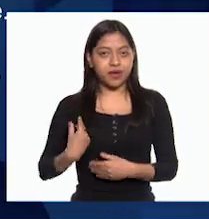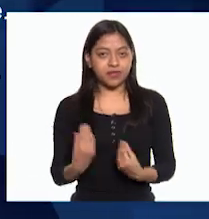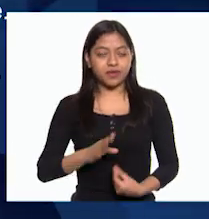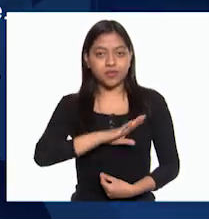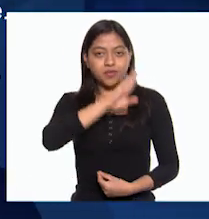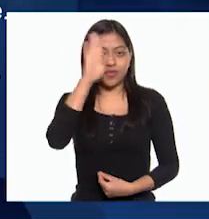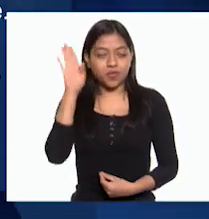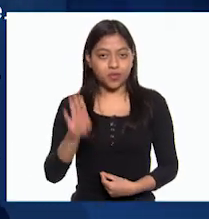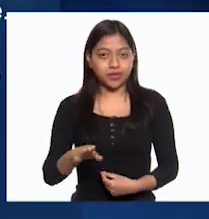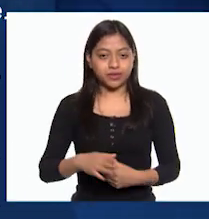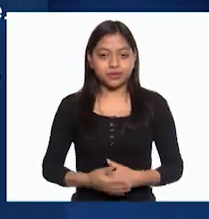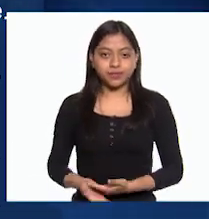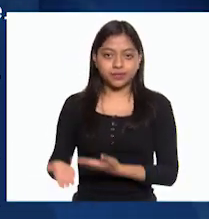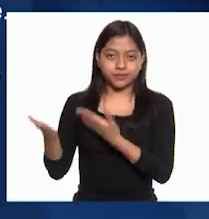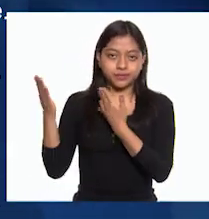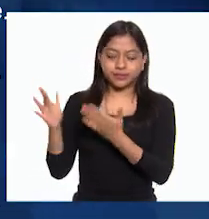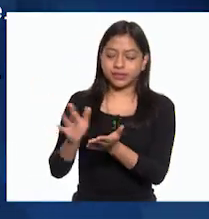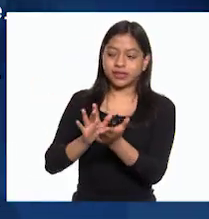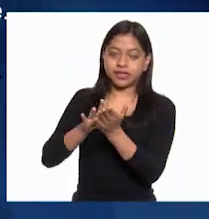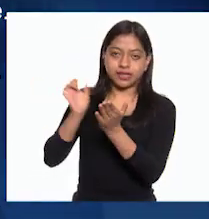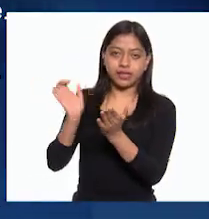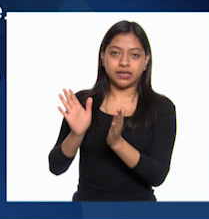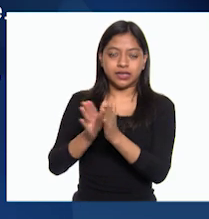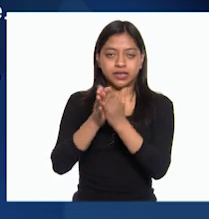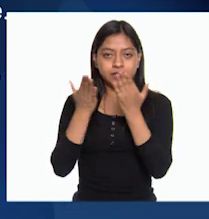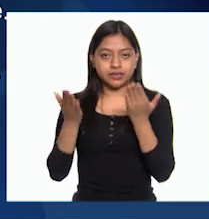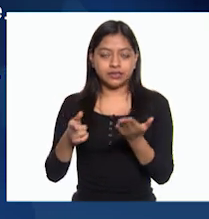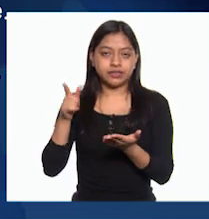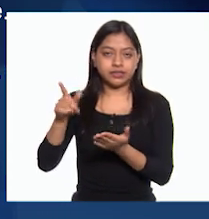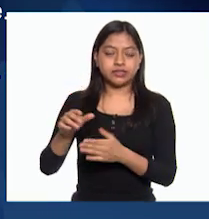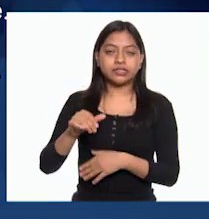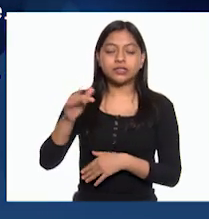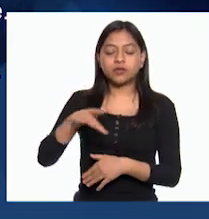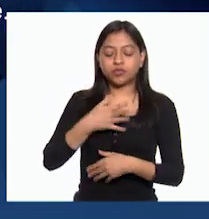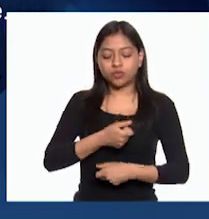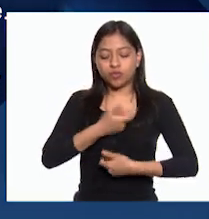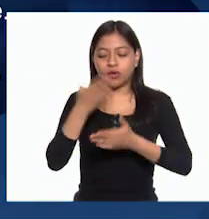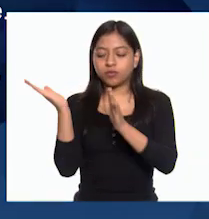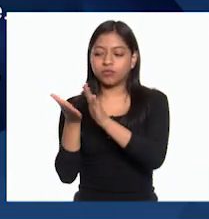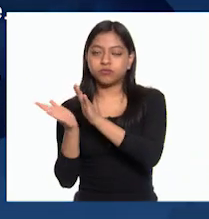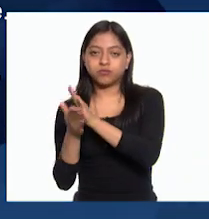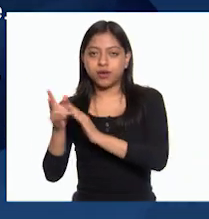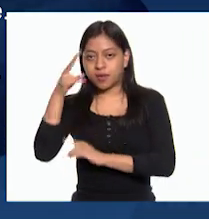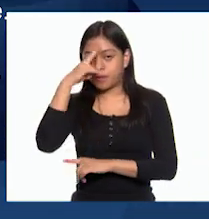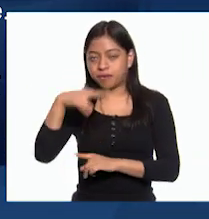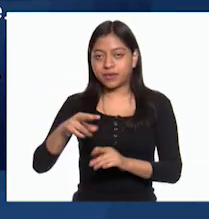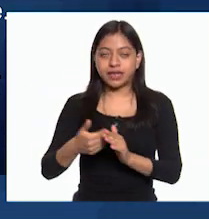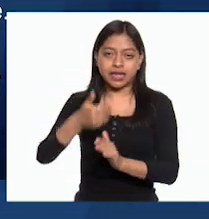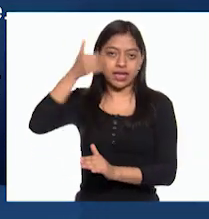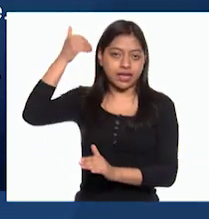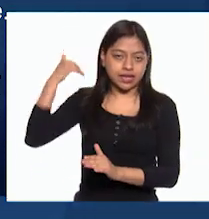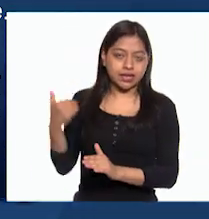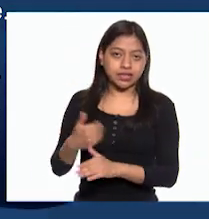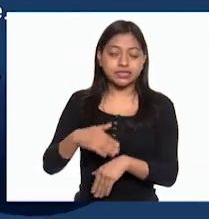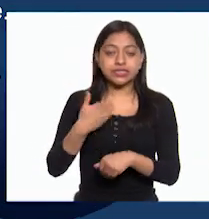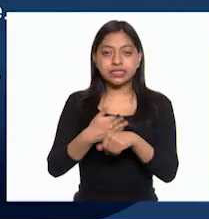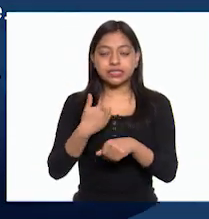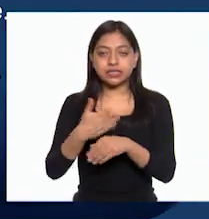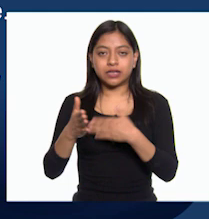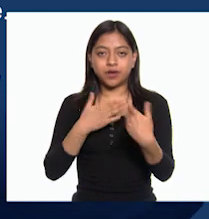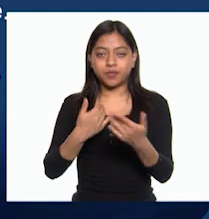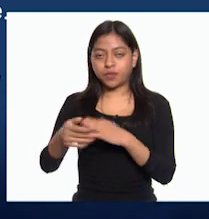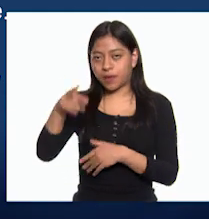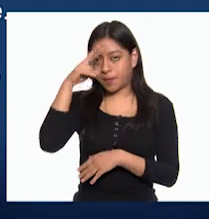Argüelles Juan Domingo, selección, prólogo y notas, Antología General de la Poesía Mexicana, de la época prehispánica a nuestros días,